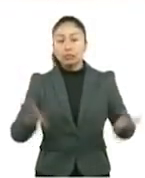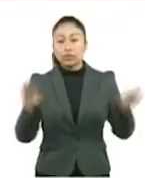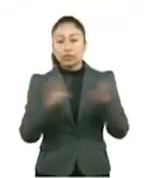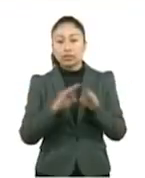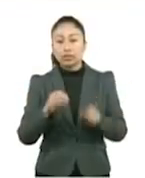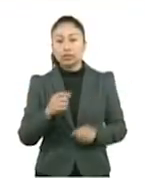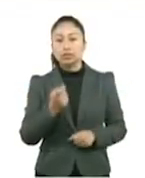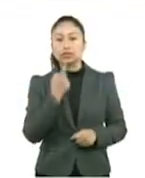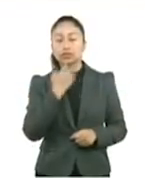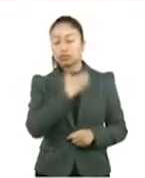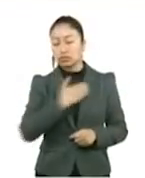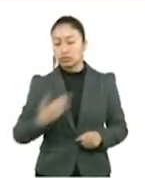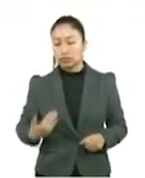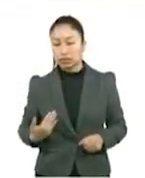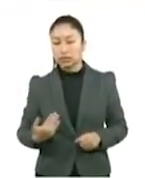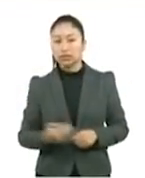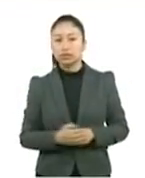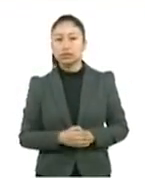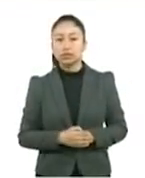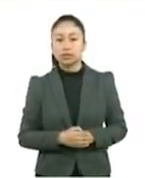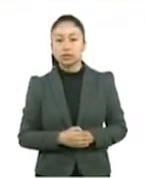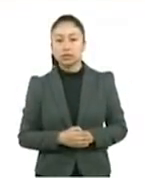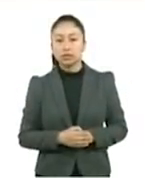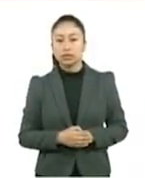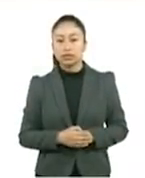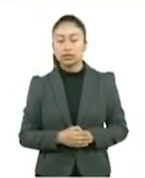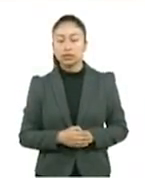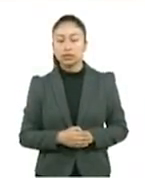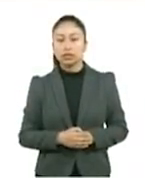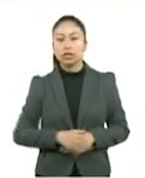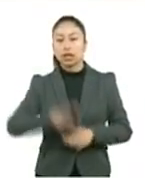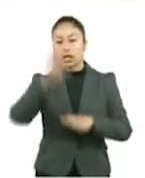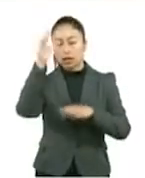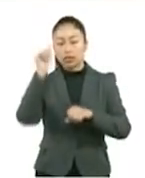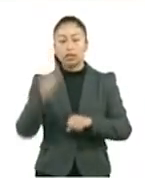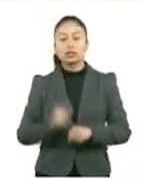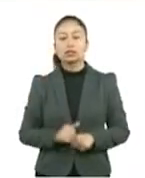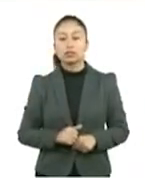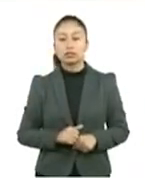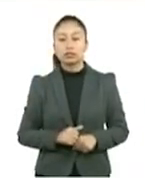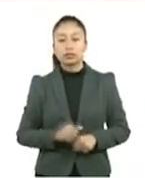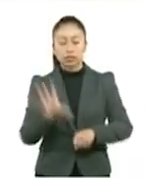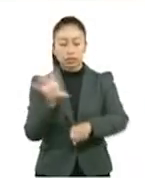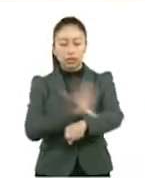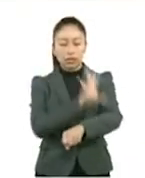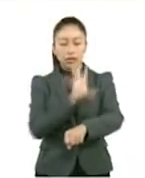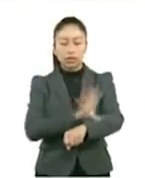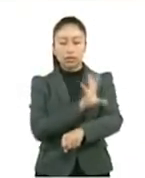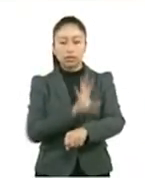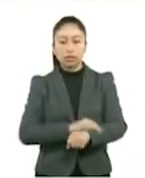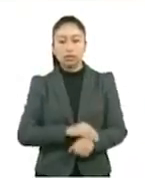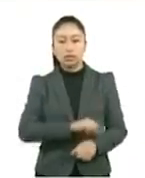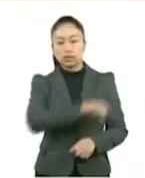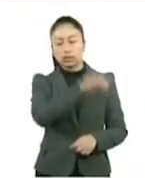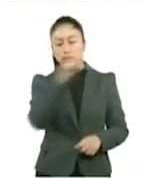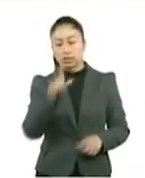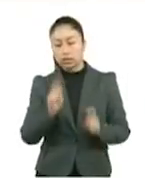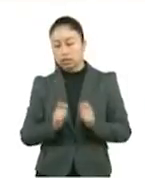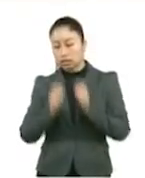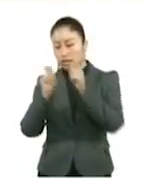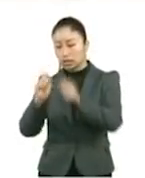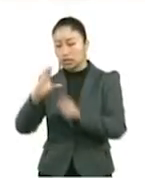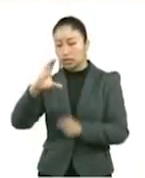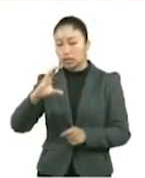que la electricidad se regresara en una buena parte a Comisión Federal de Electricidad